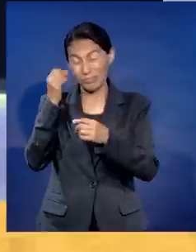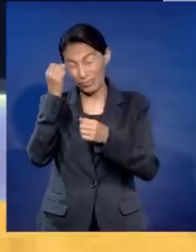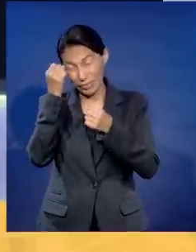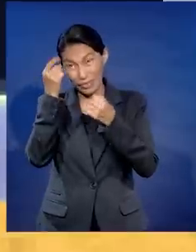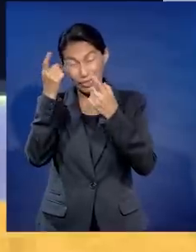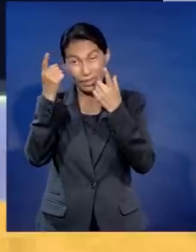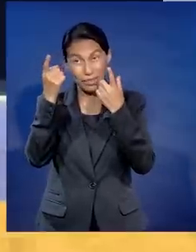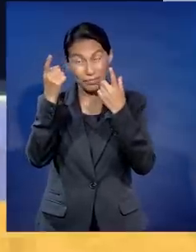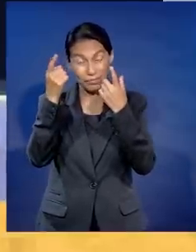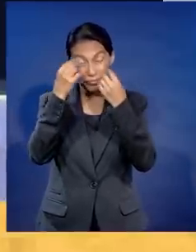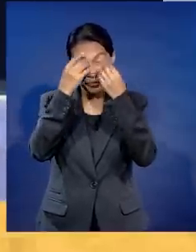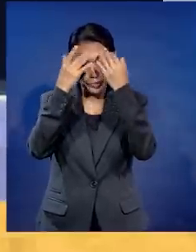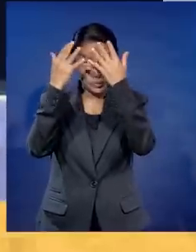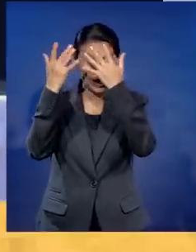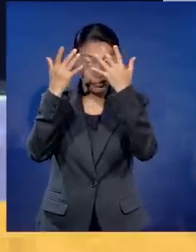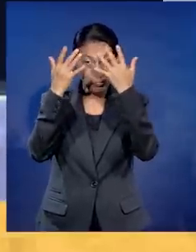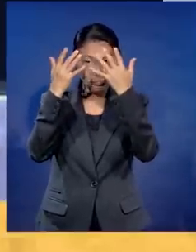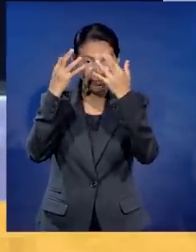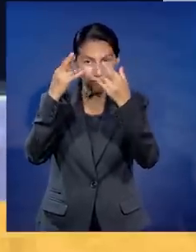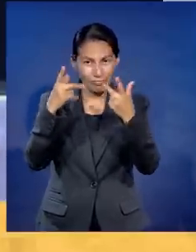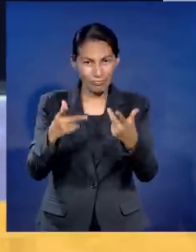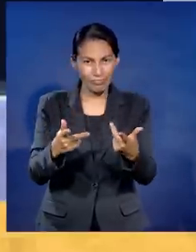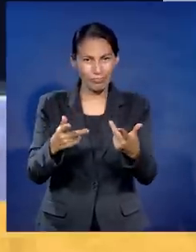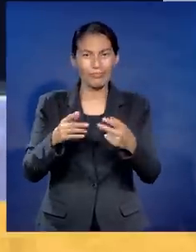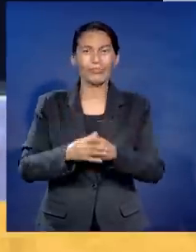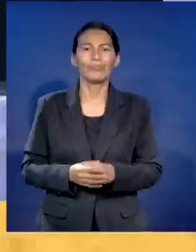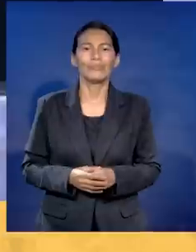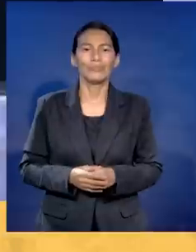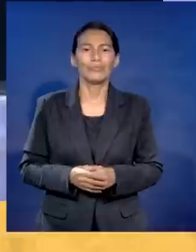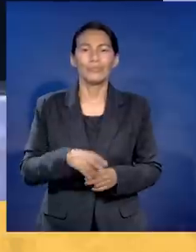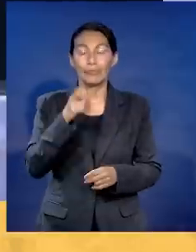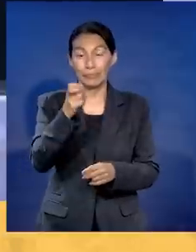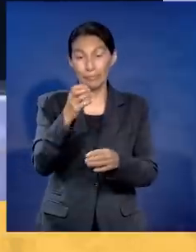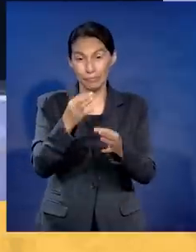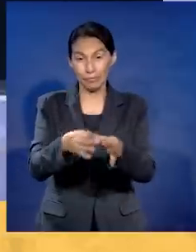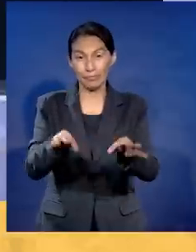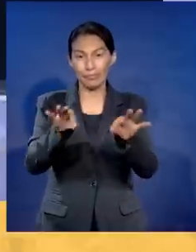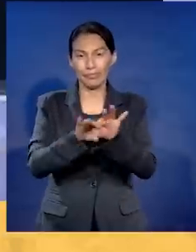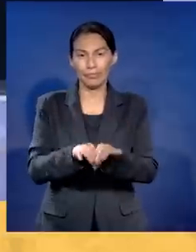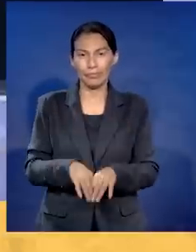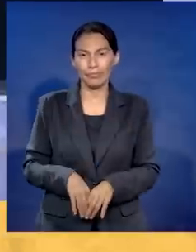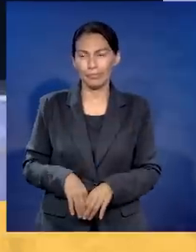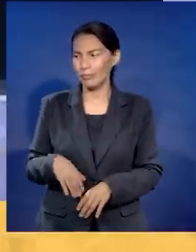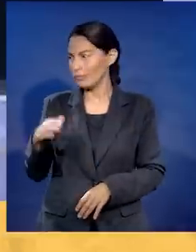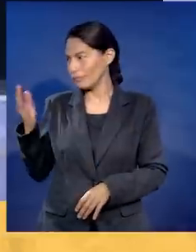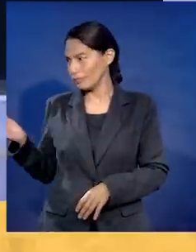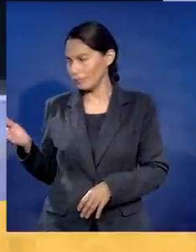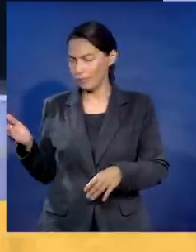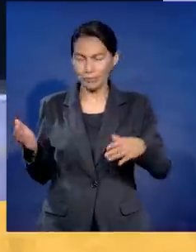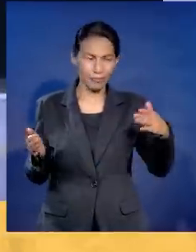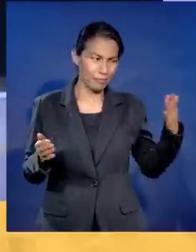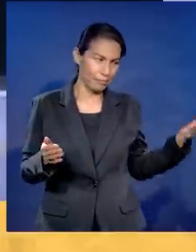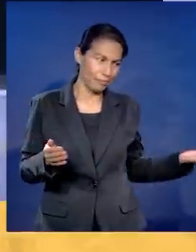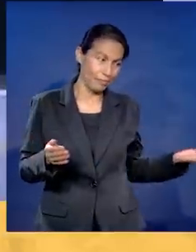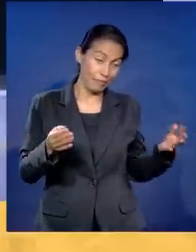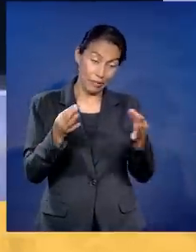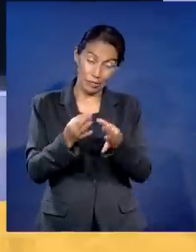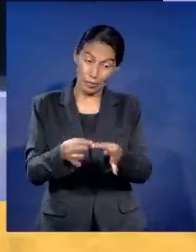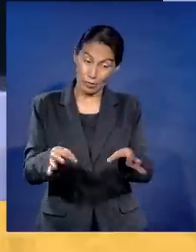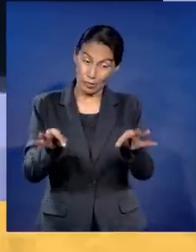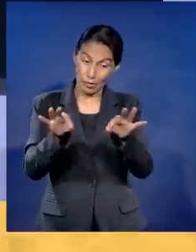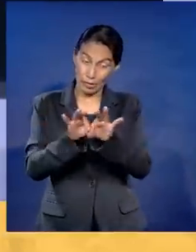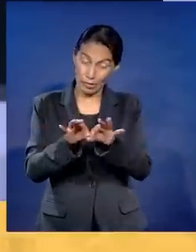Expectativas frustradas. Lo importante no son las palabras, lo importante son las expectativas. Dígale al de al